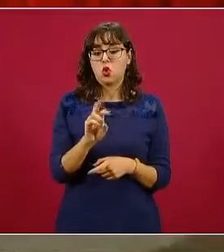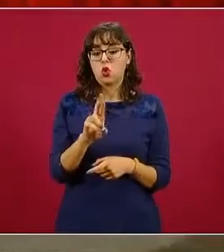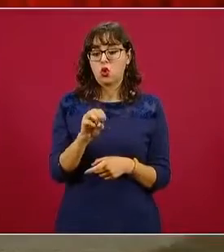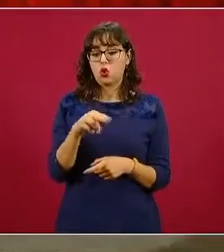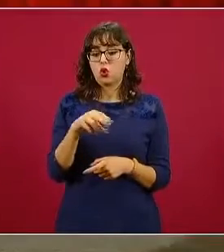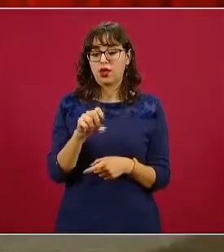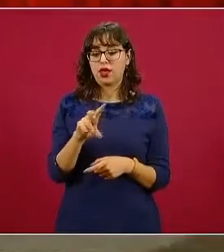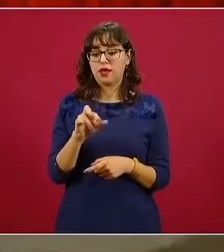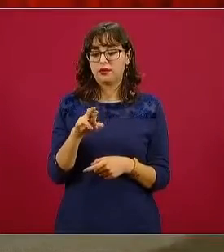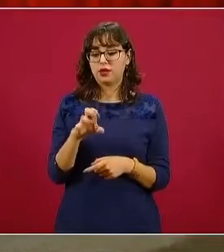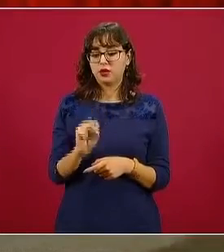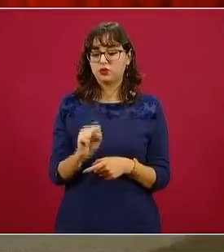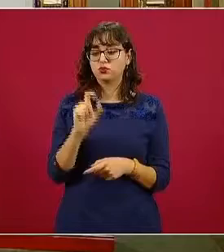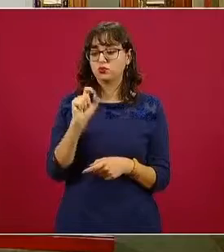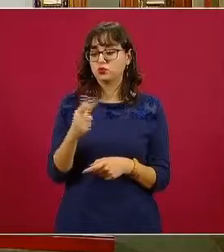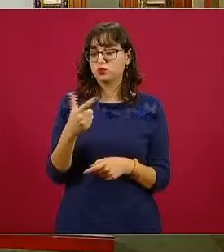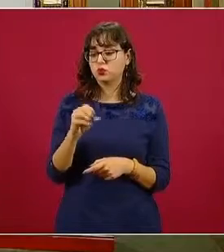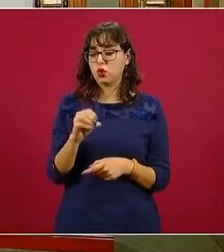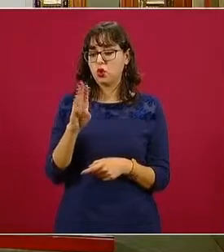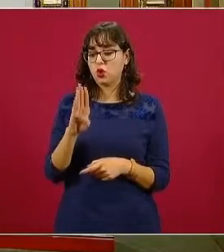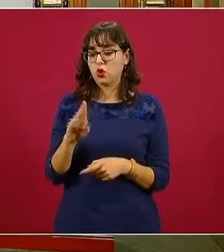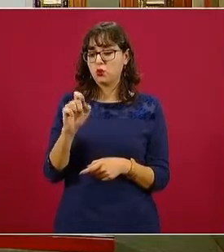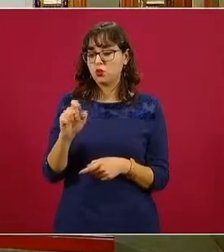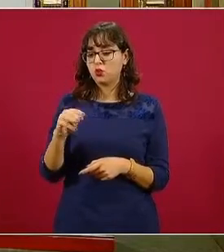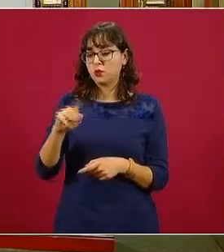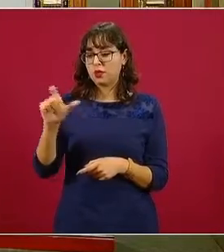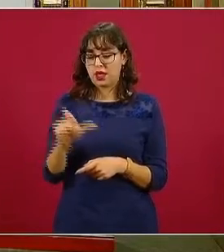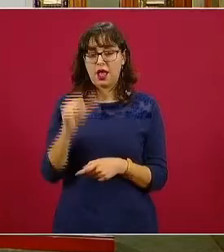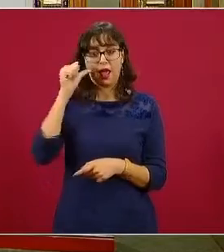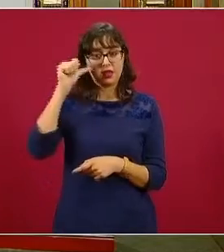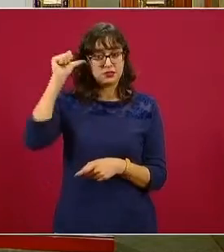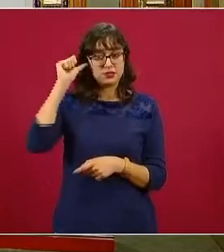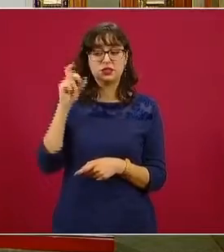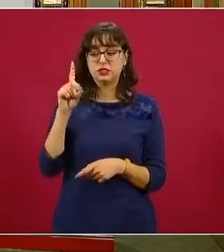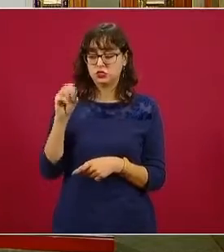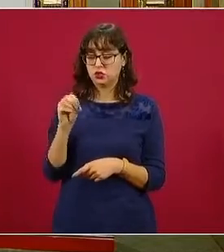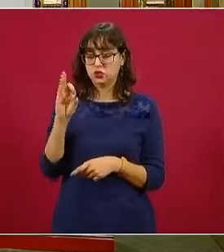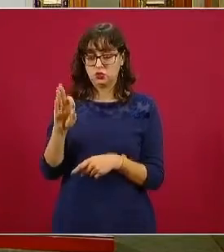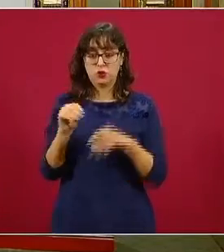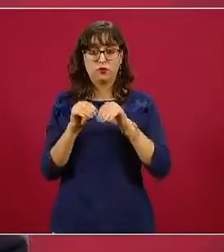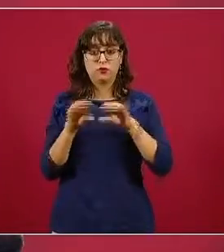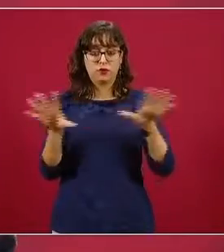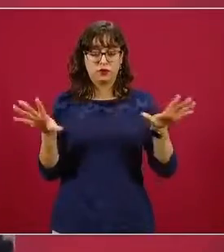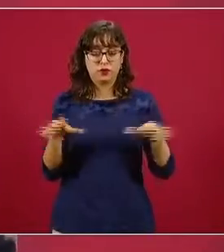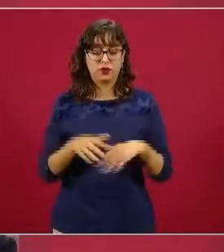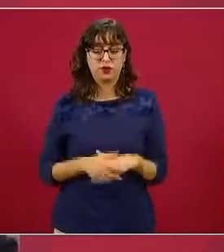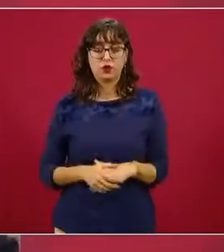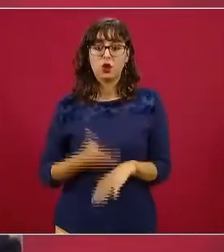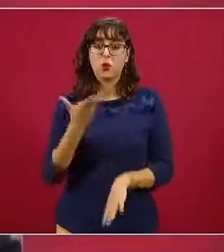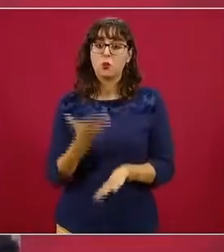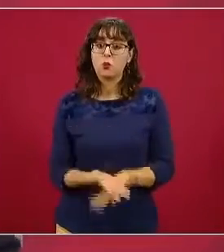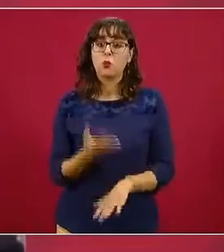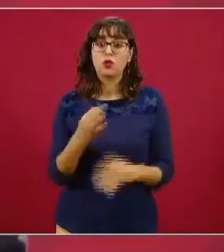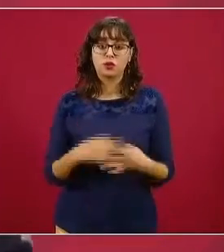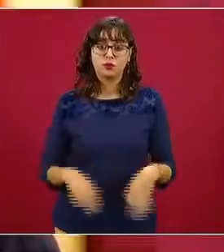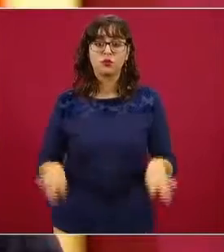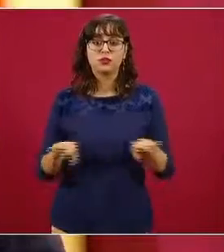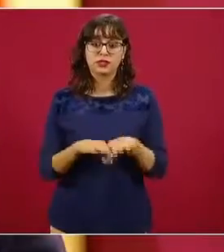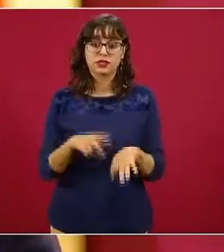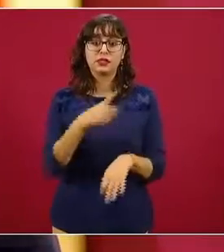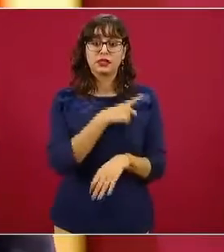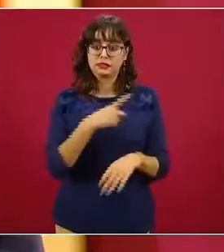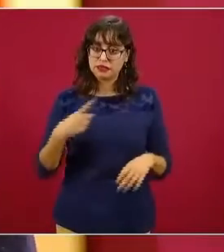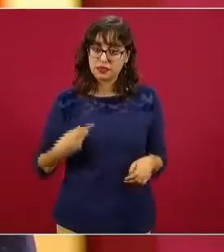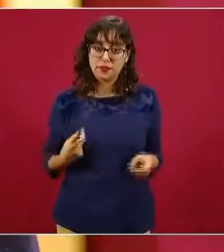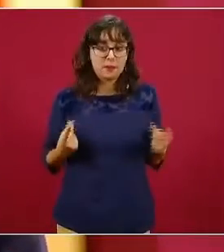coronavirus.gov.mx. Lo que se publicó ayer fue el aviso en el Diario Oficial. Y comentaremos sobre la importancia de activar lo